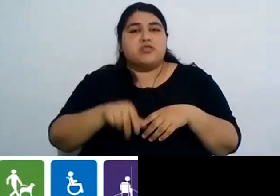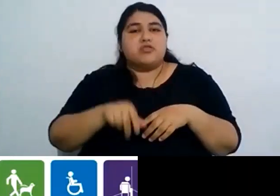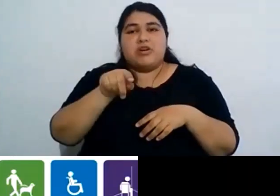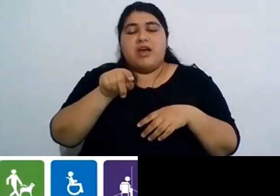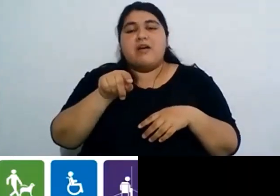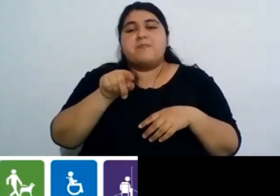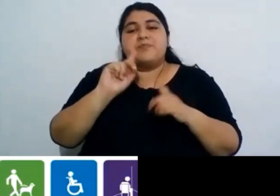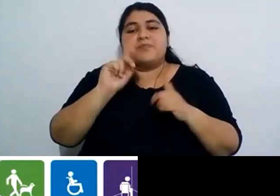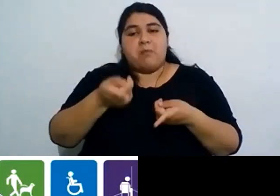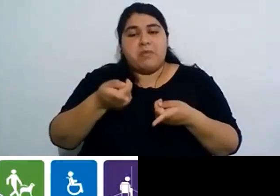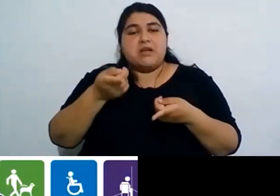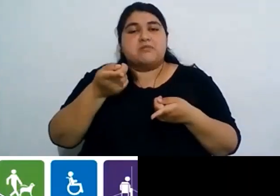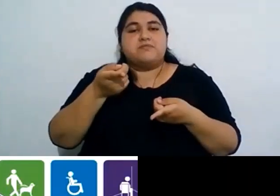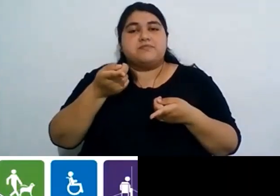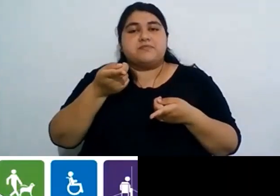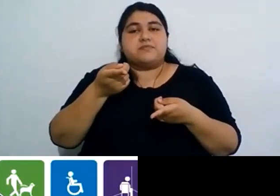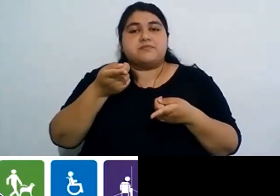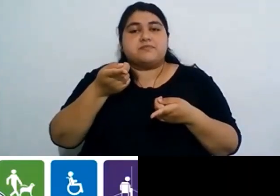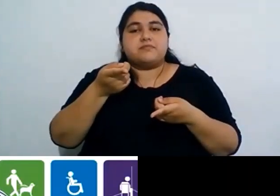que tiene